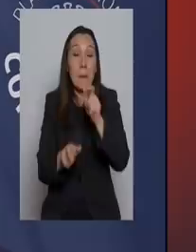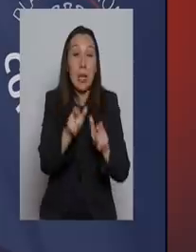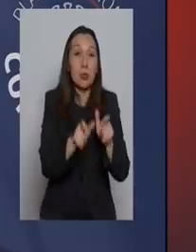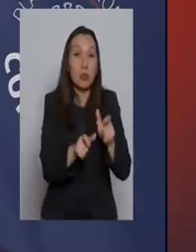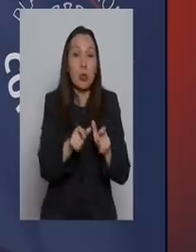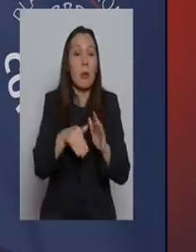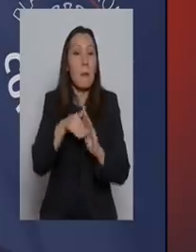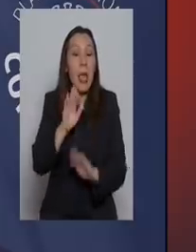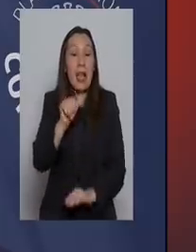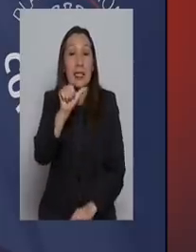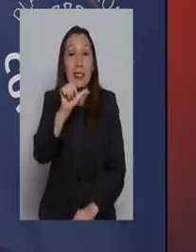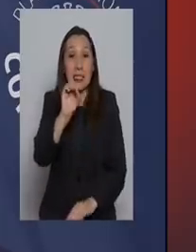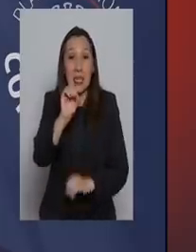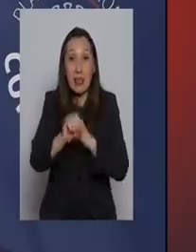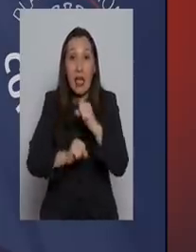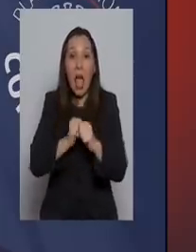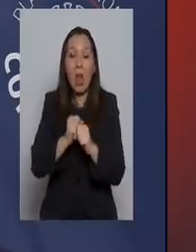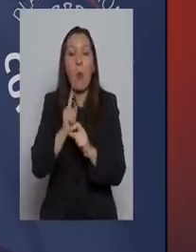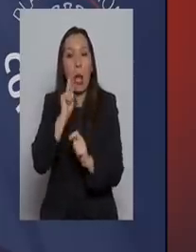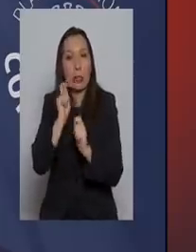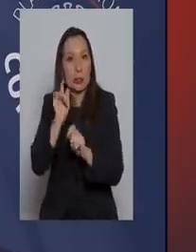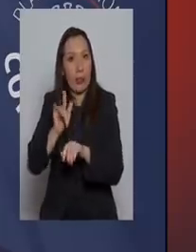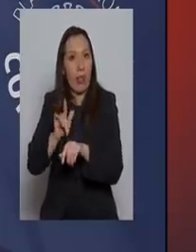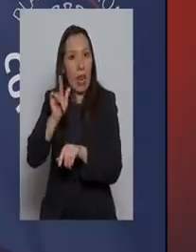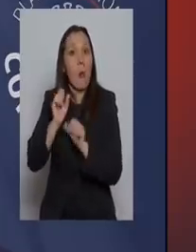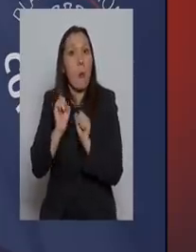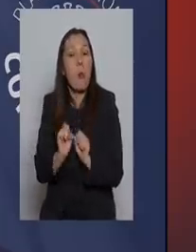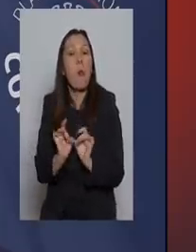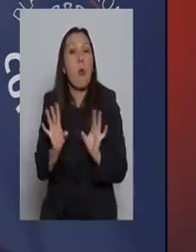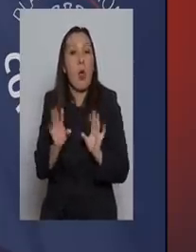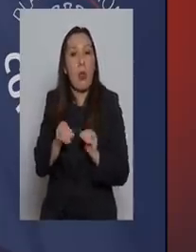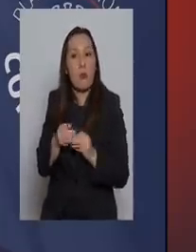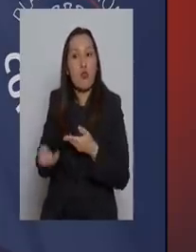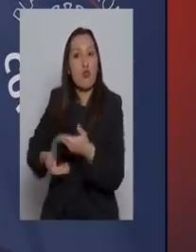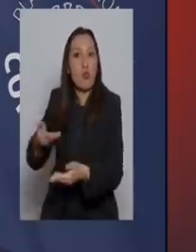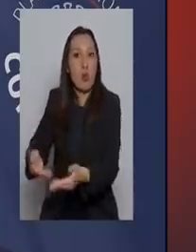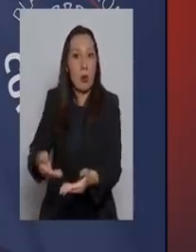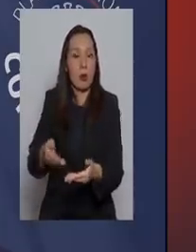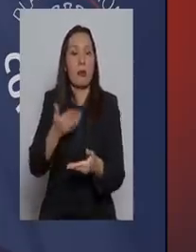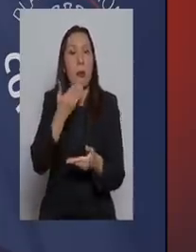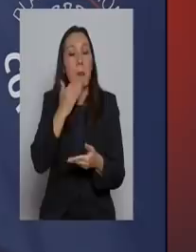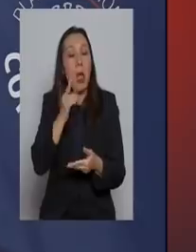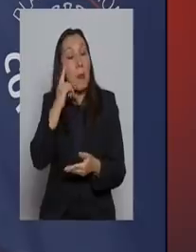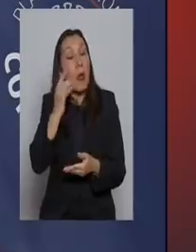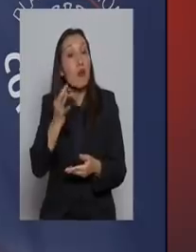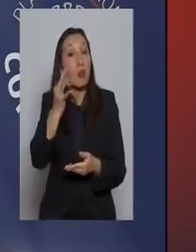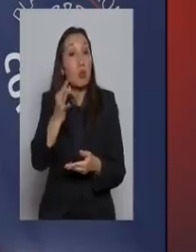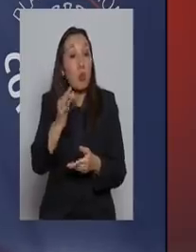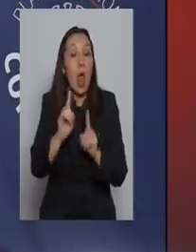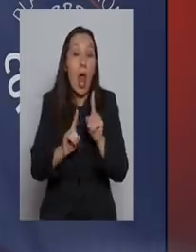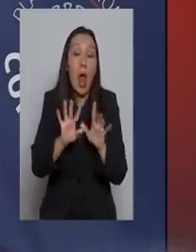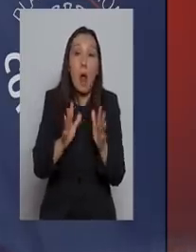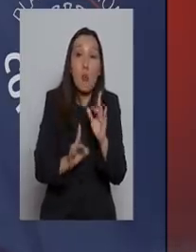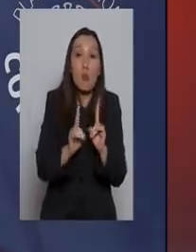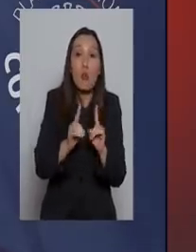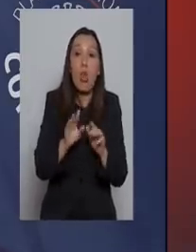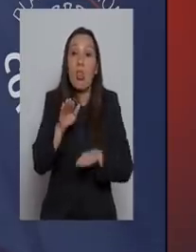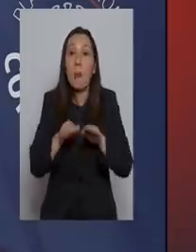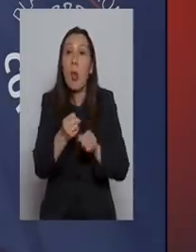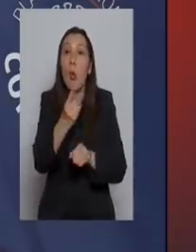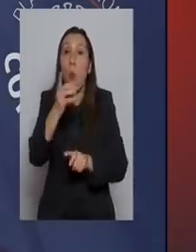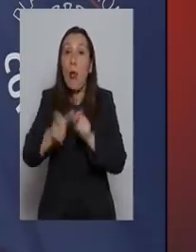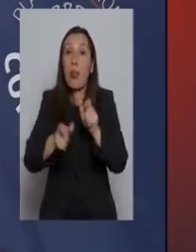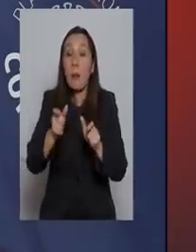personas mayores de 60 años. En algunos casos, como criterios del futuro, vamos a agregar, de acuerdo al volumen